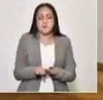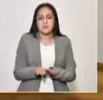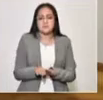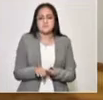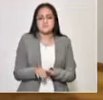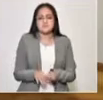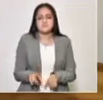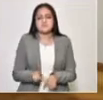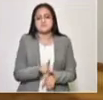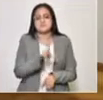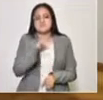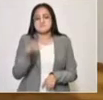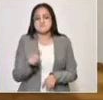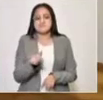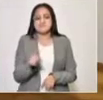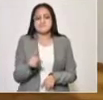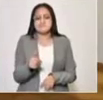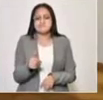acude